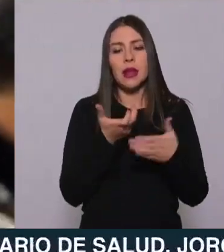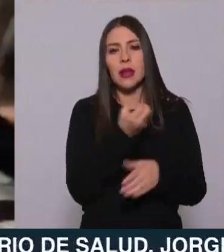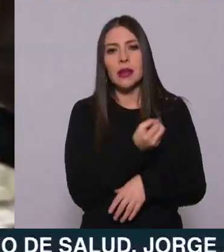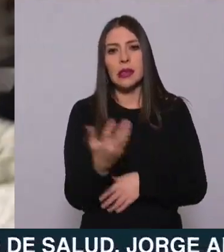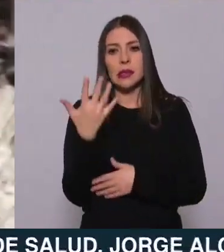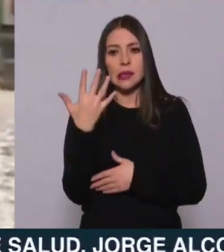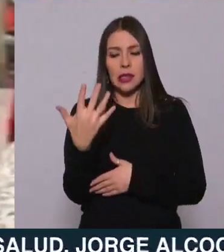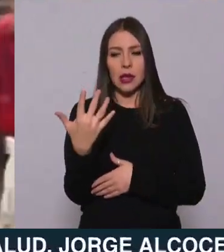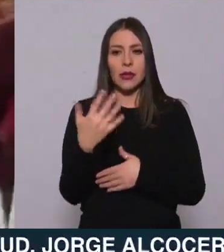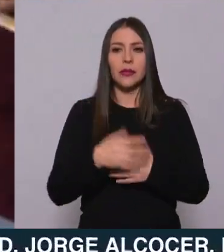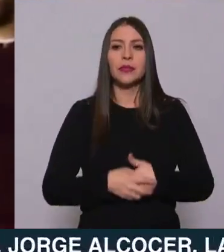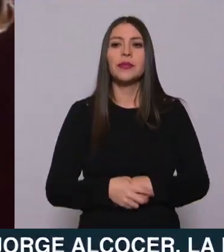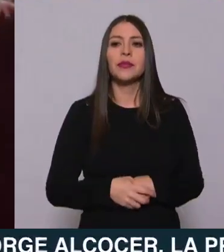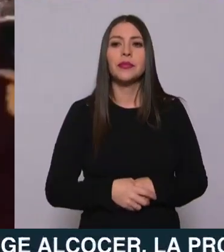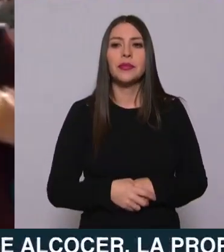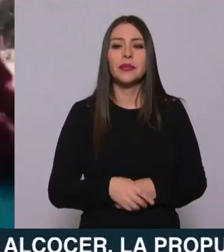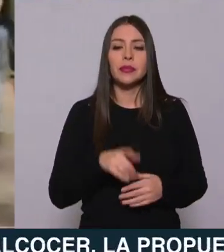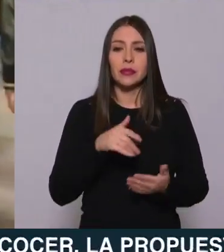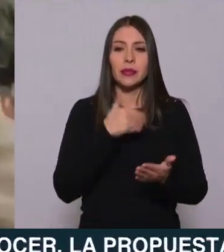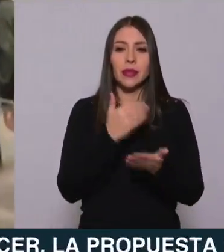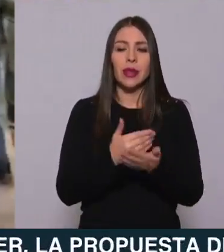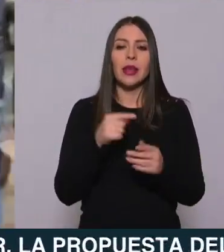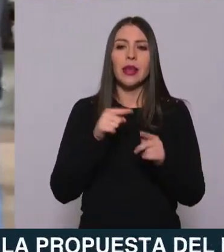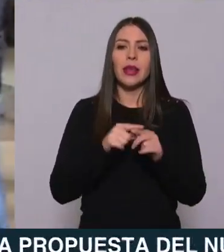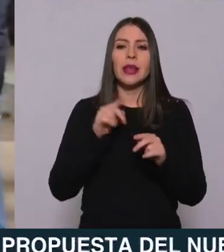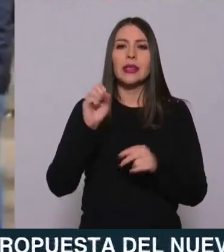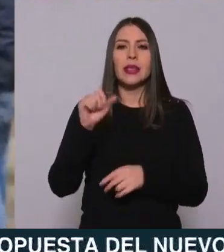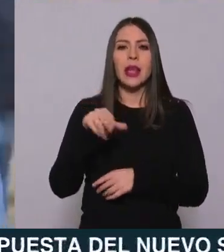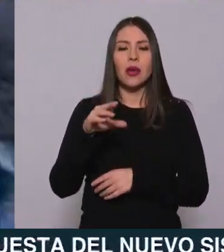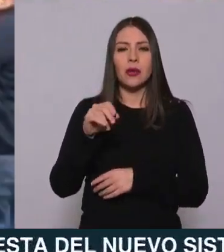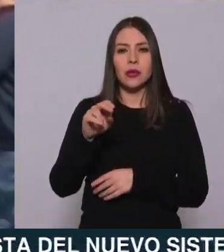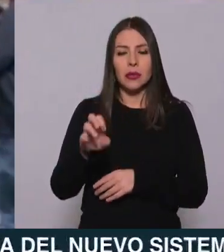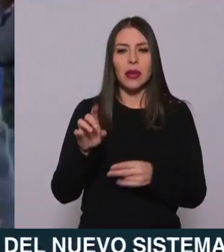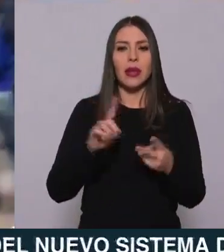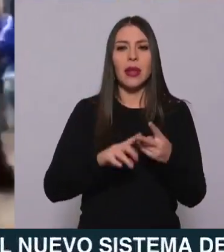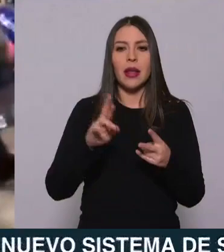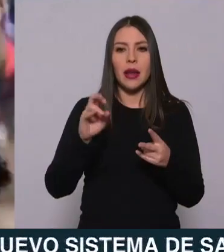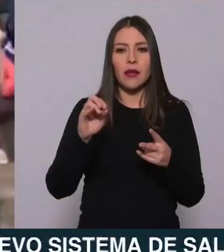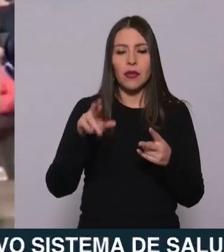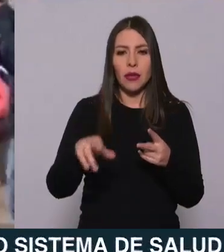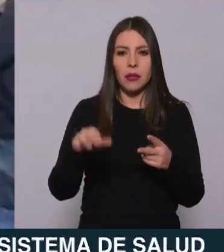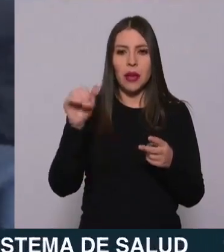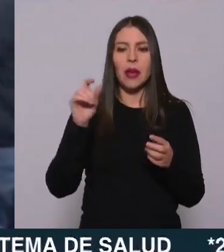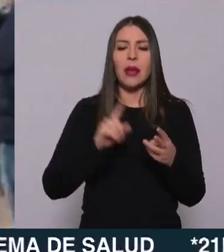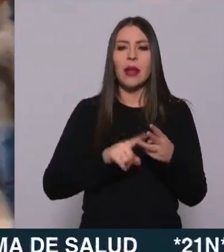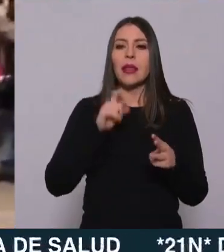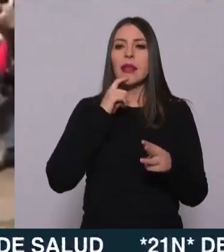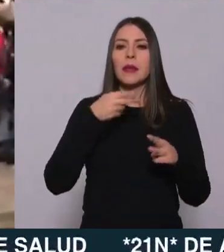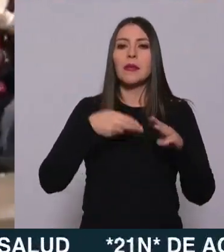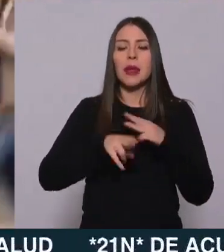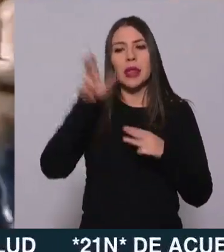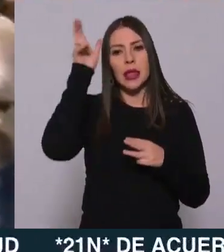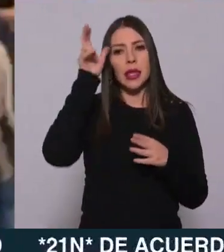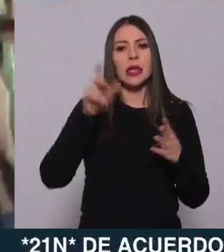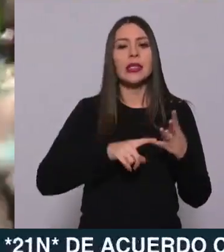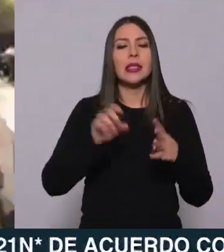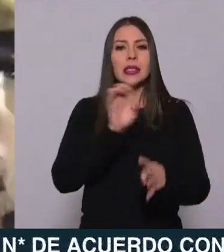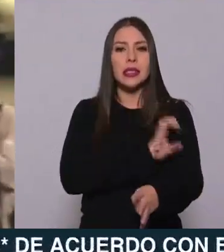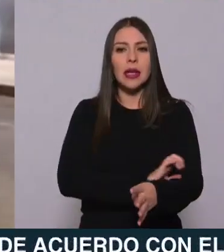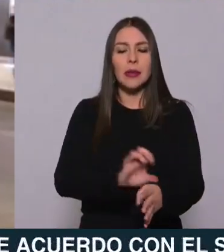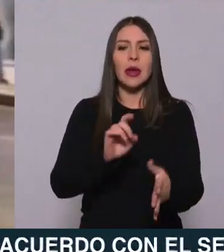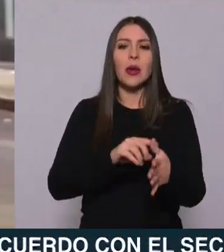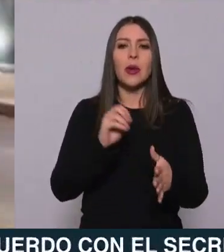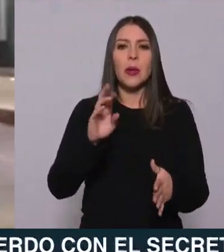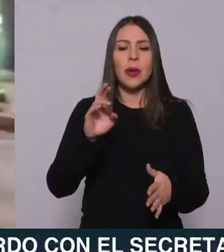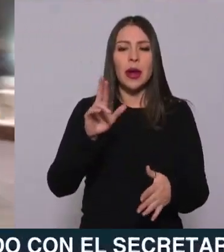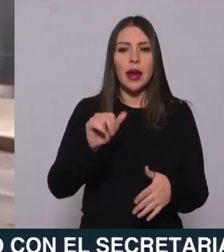estas estaciones más bien son San Cosme, Reforma, también se hizo una intervención en el Metro Hidalgo, Chabacano, Obrera,